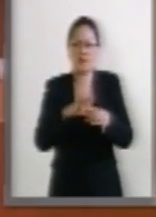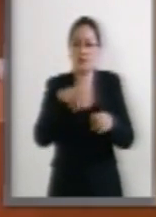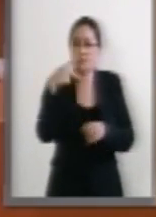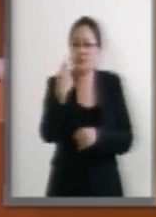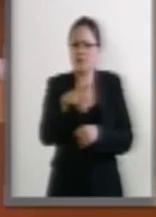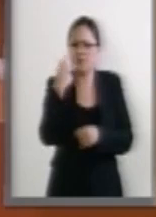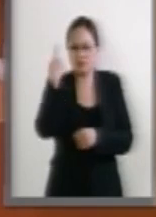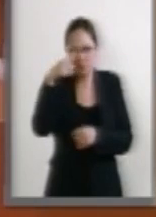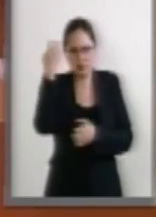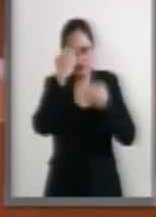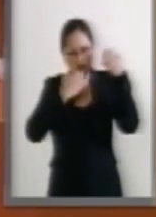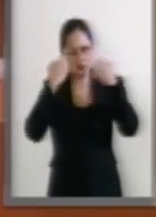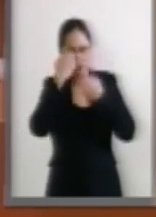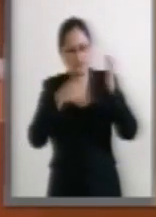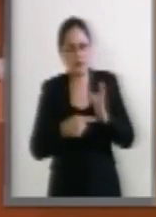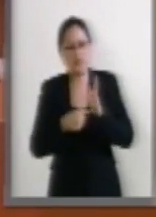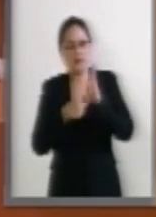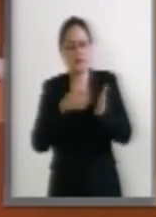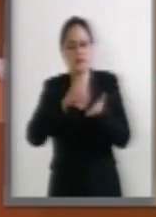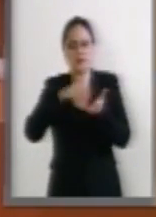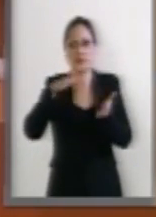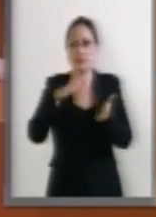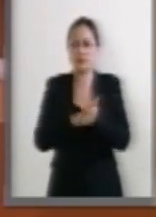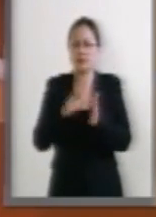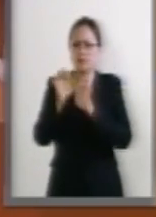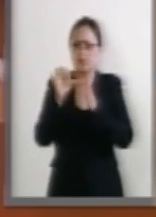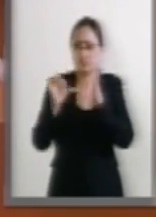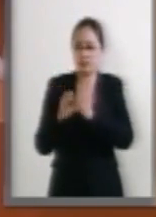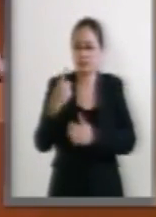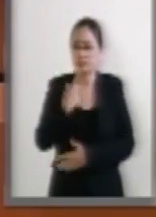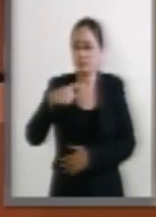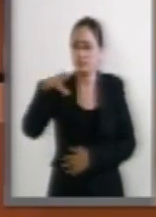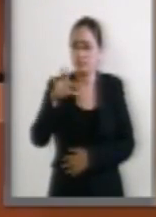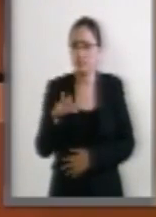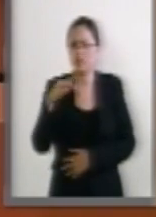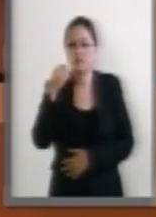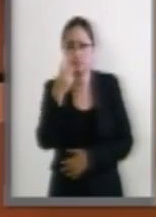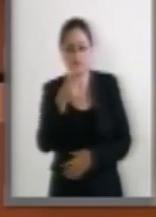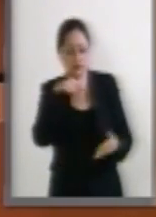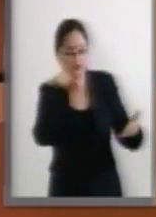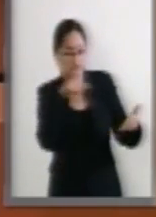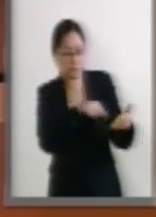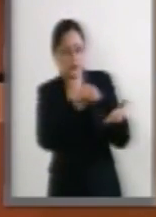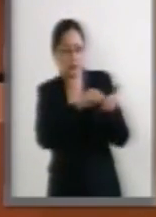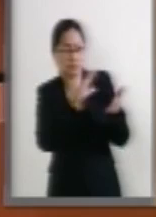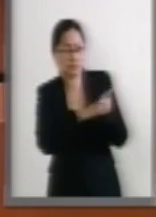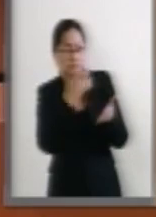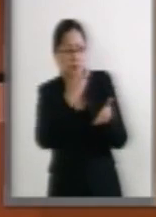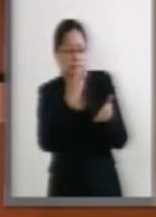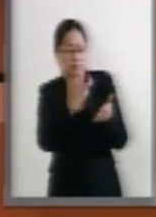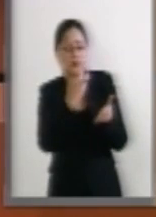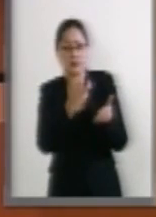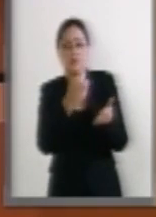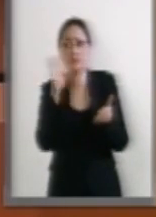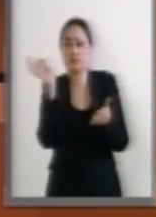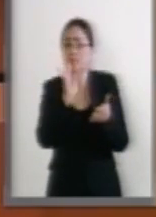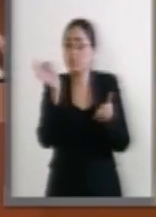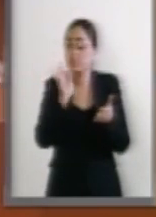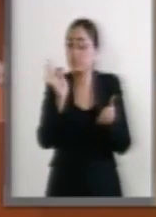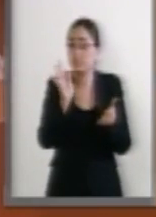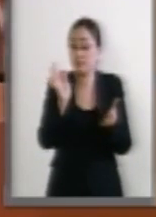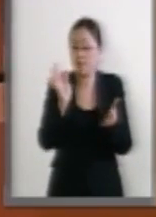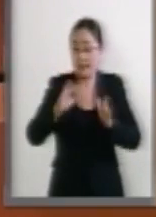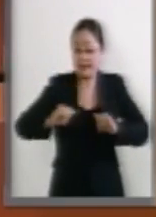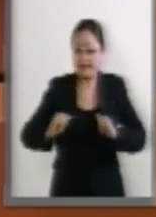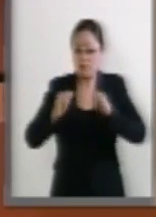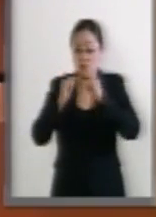de revisión, previstas en el artículo 143, no se contempla el caso de que el sujeto